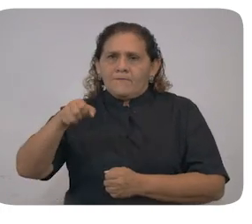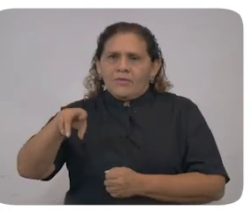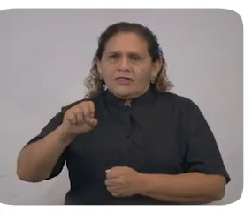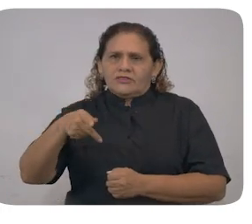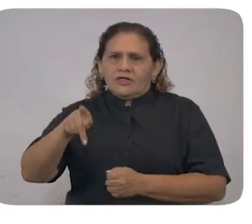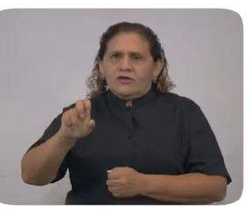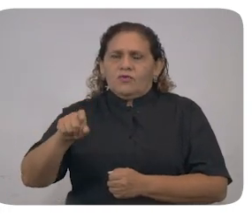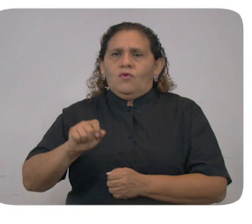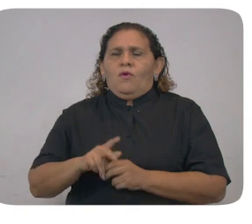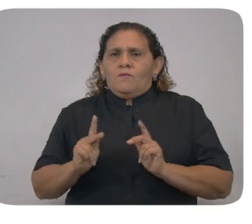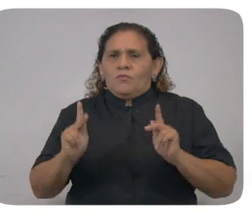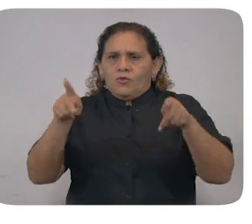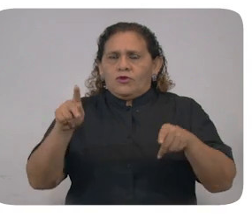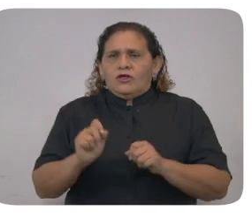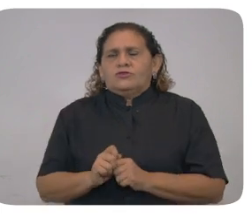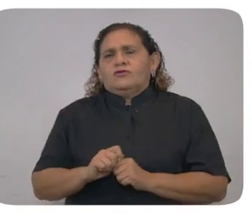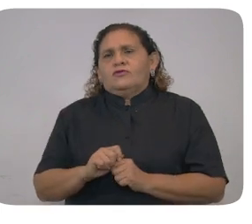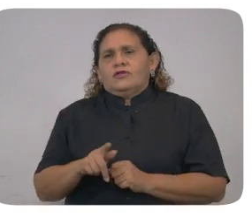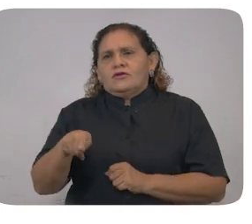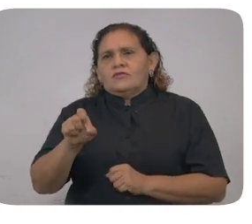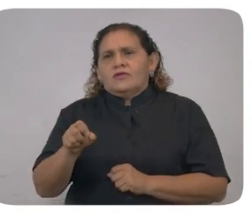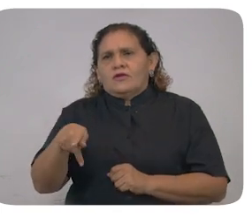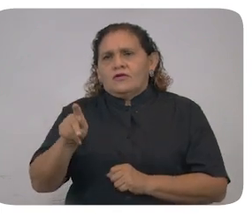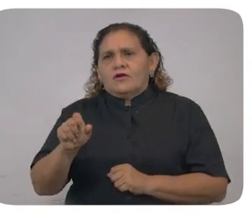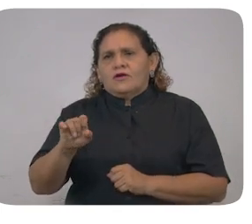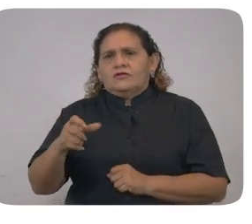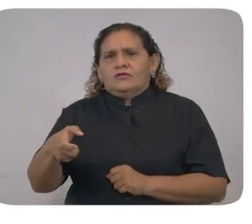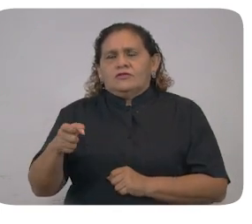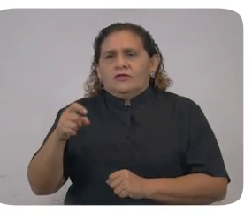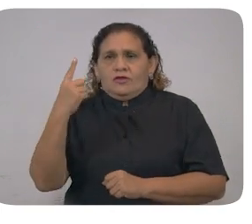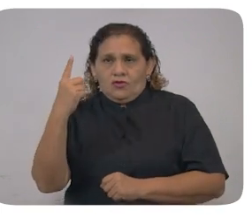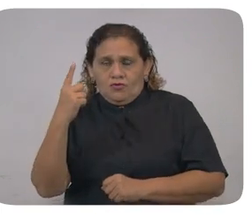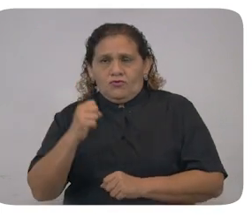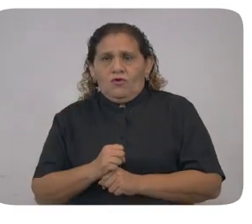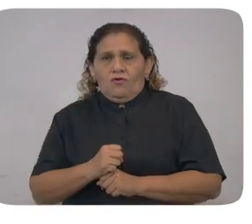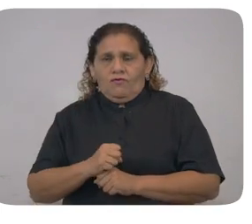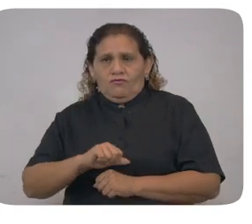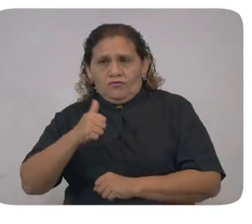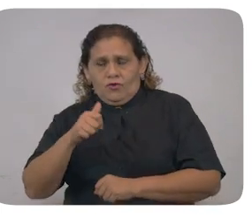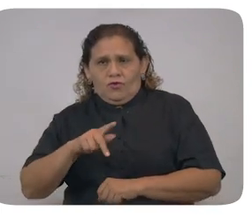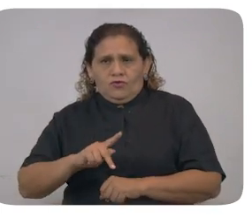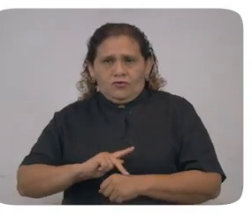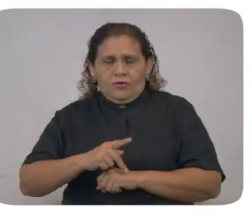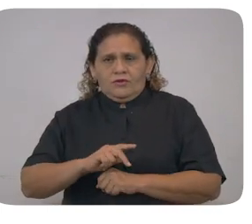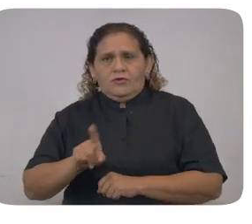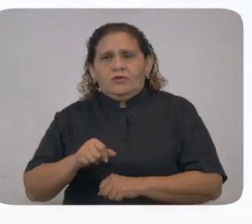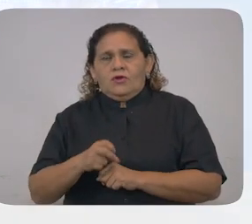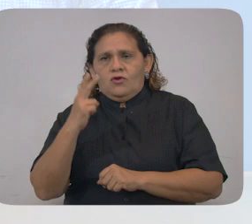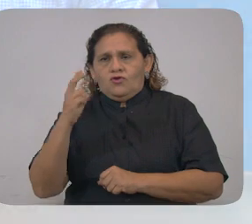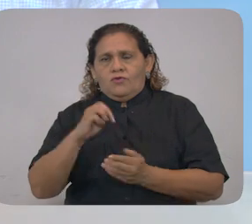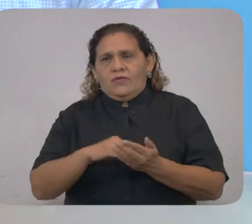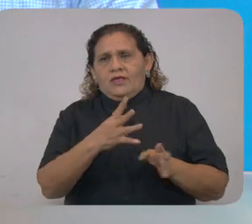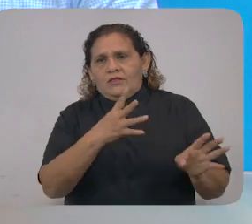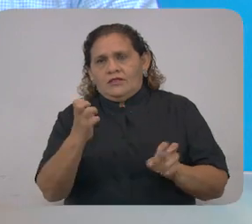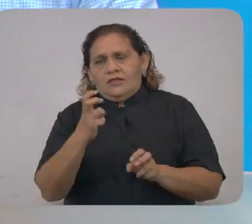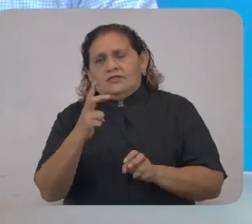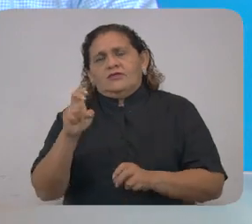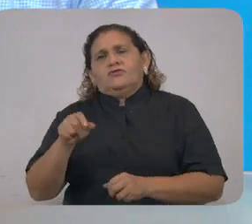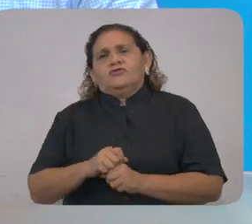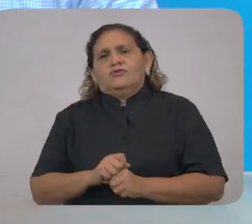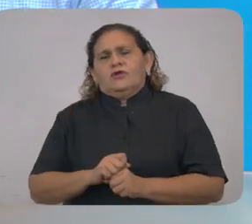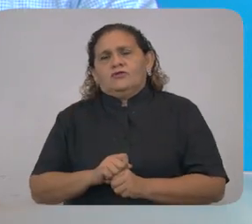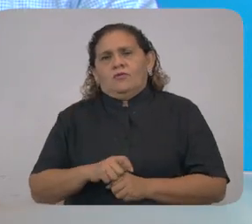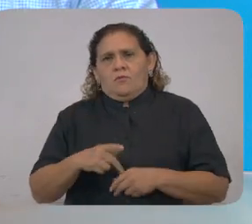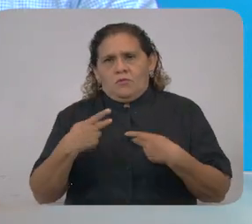Opichén, Progreso, Samajil y Tecash, y un foráneo. En total ya son 2.357 casos